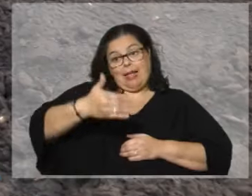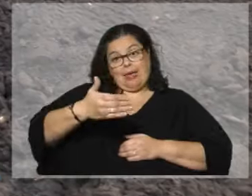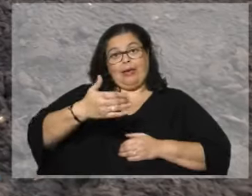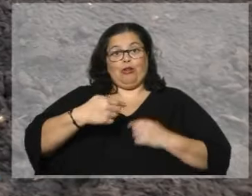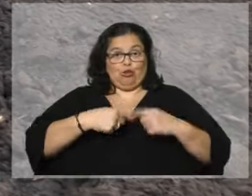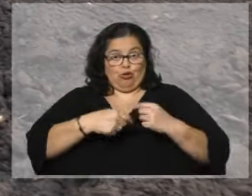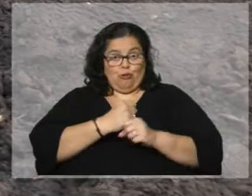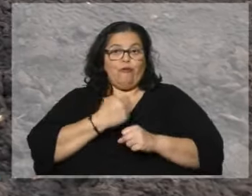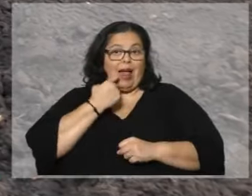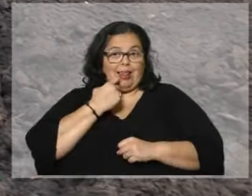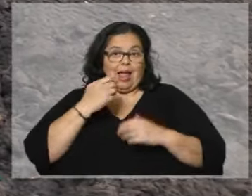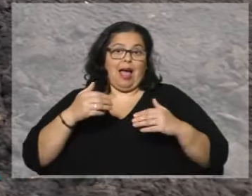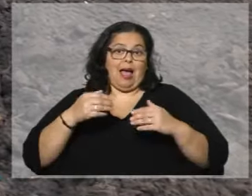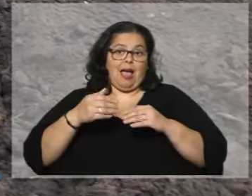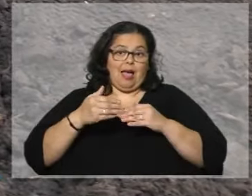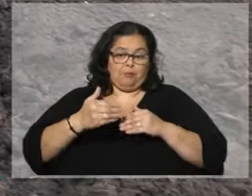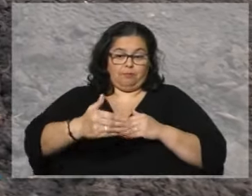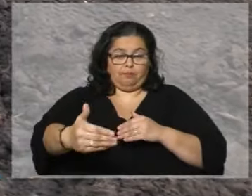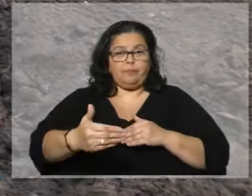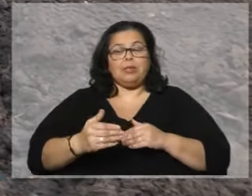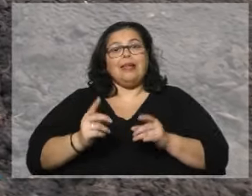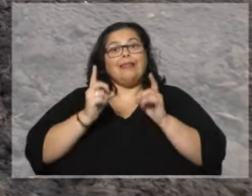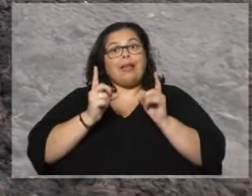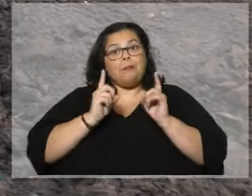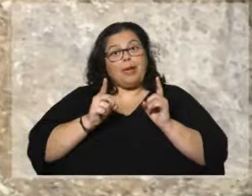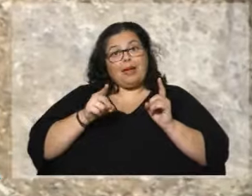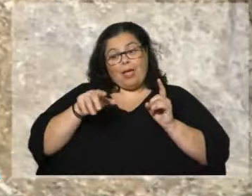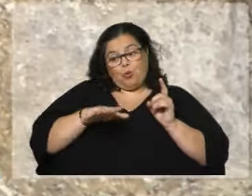excavado. Incluso en esta área de ahí